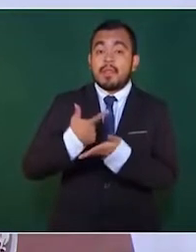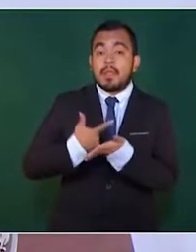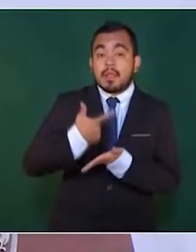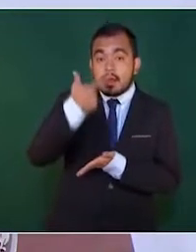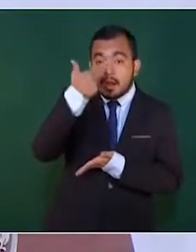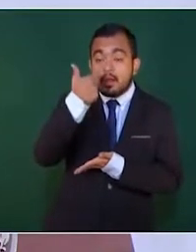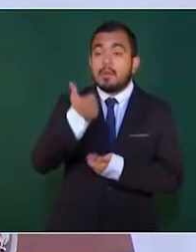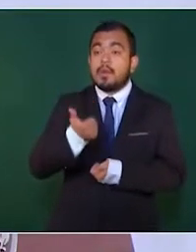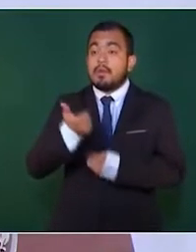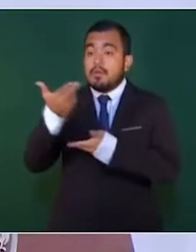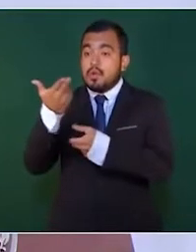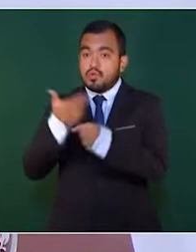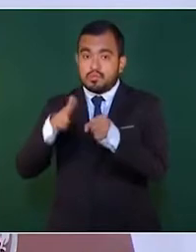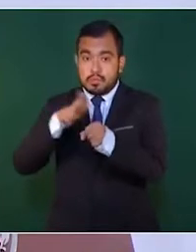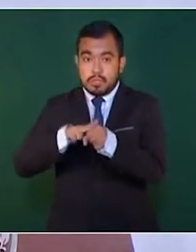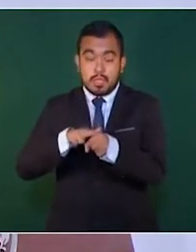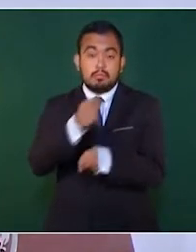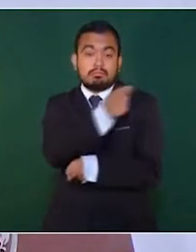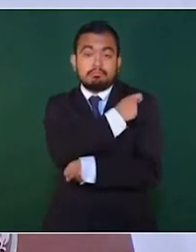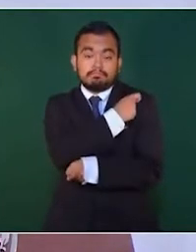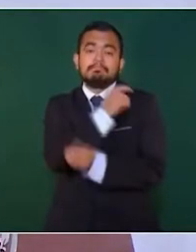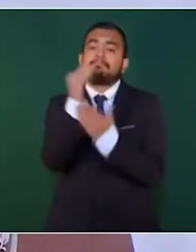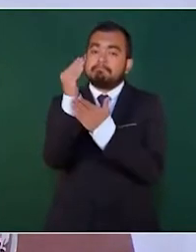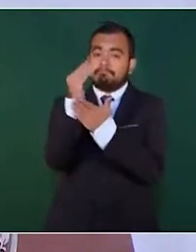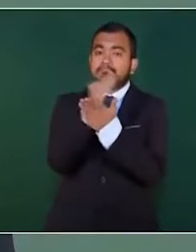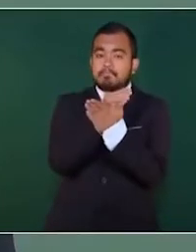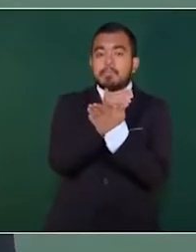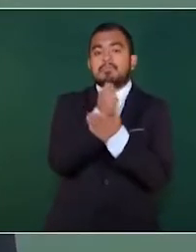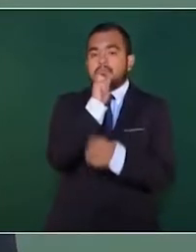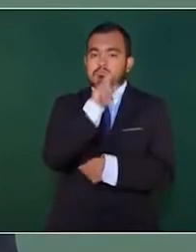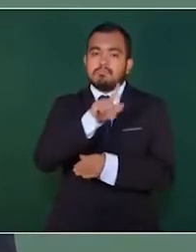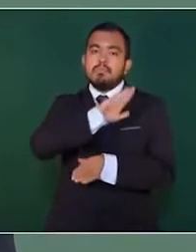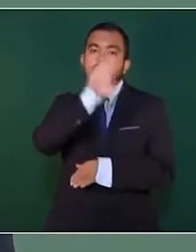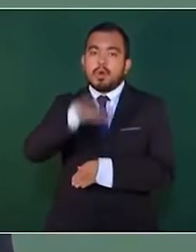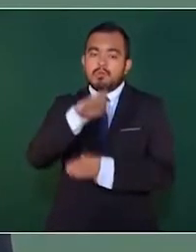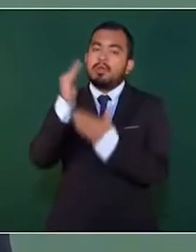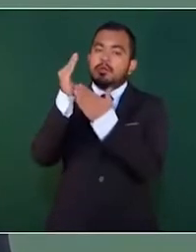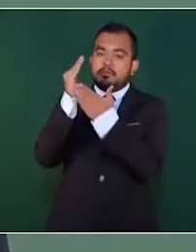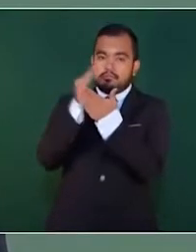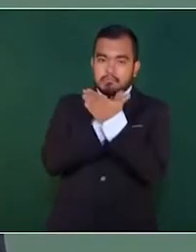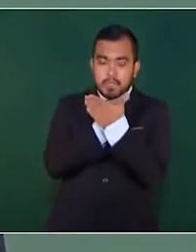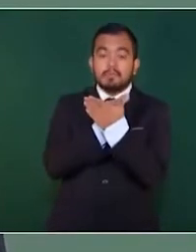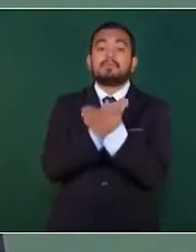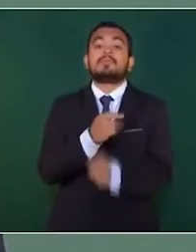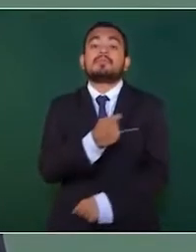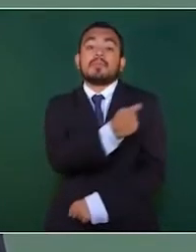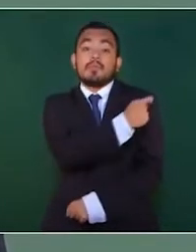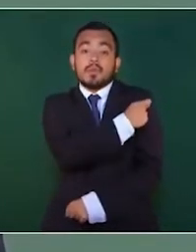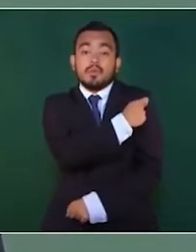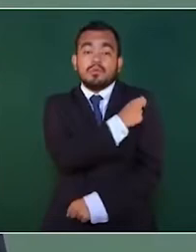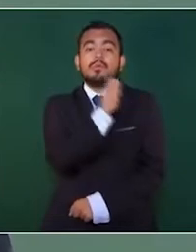hospitalización y desde luego defunciones. Pasando a la vacunación, en el momento tenemos ya